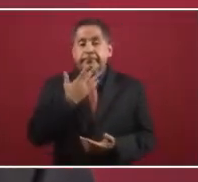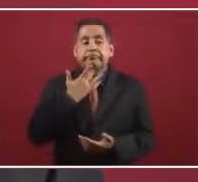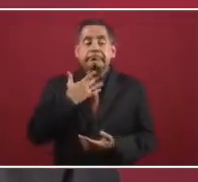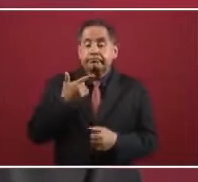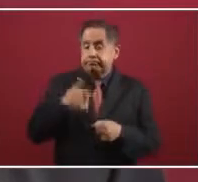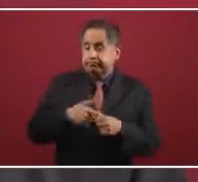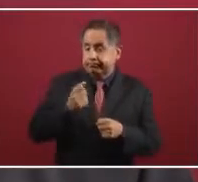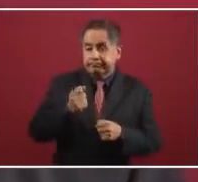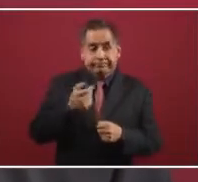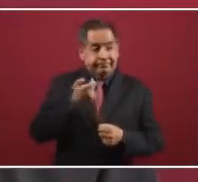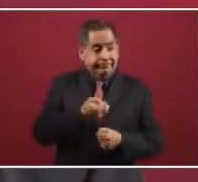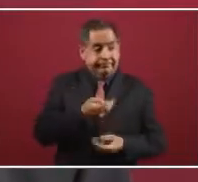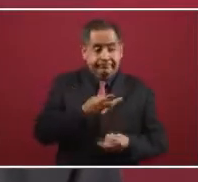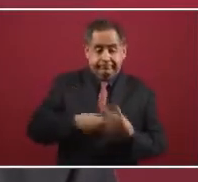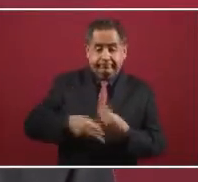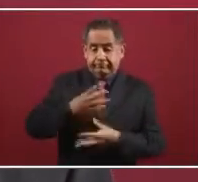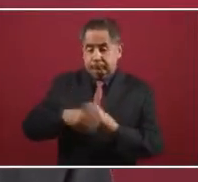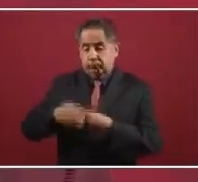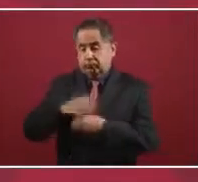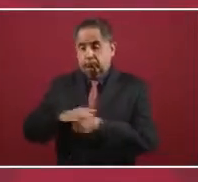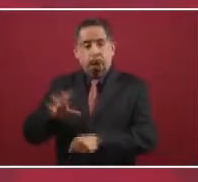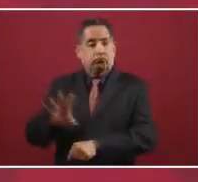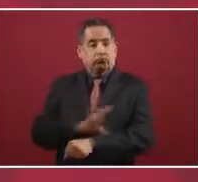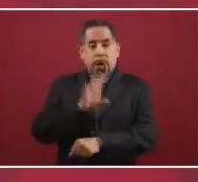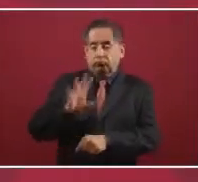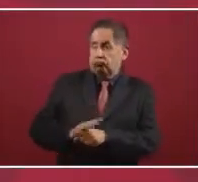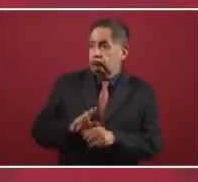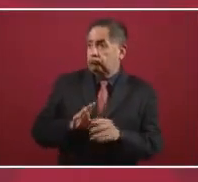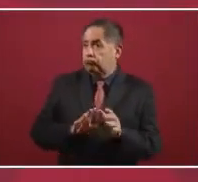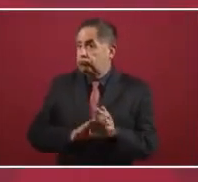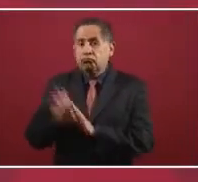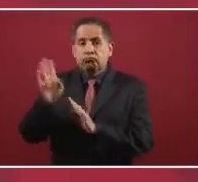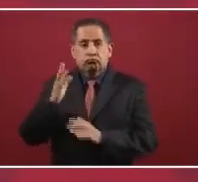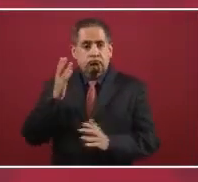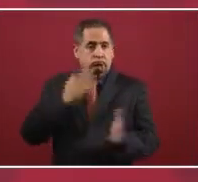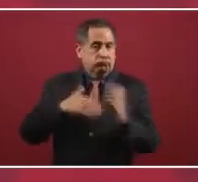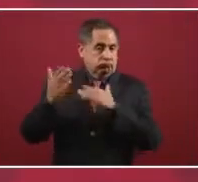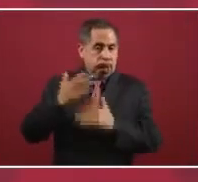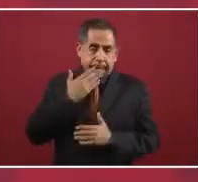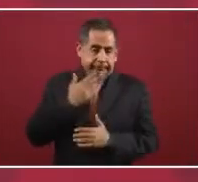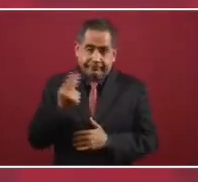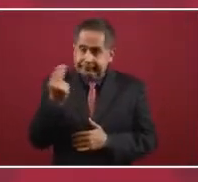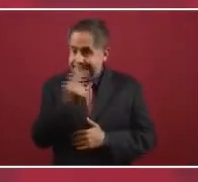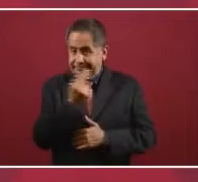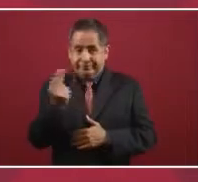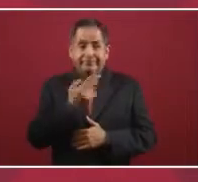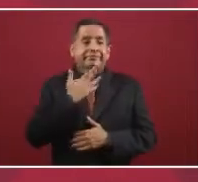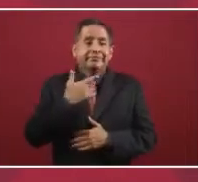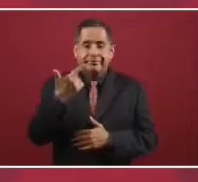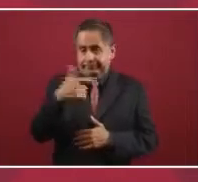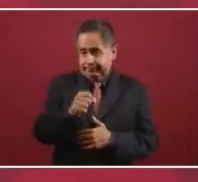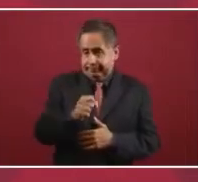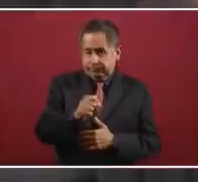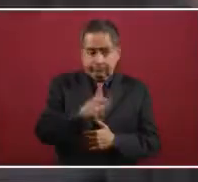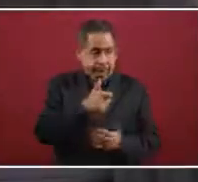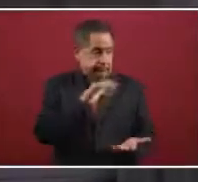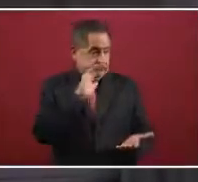principal para la generación de la energía eléctrica, podemos nosotros mantener el